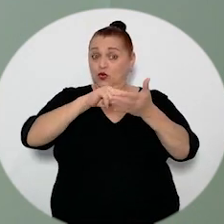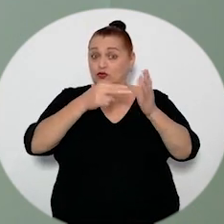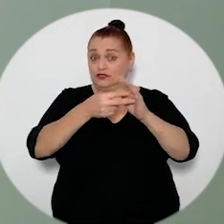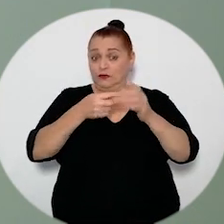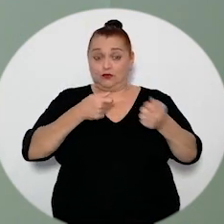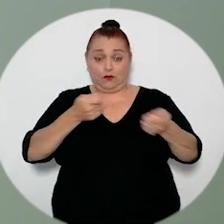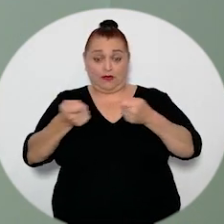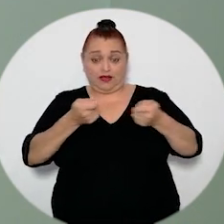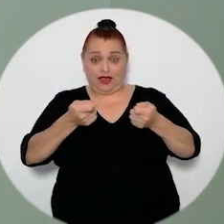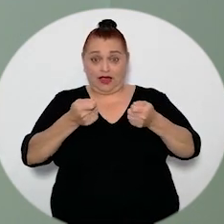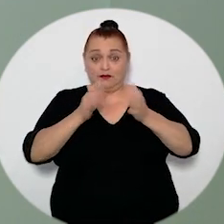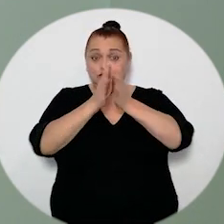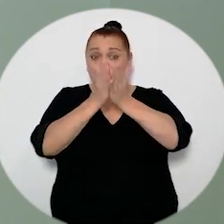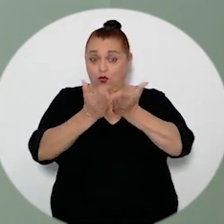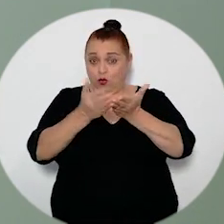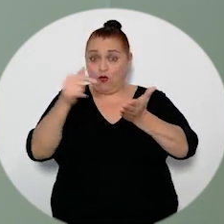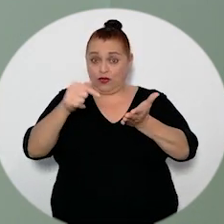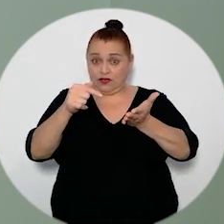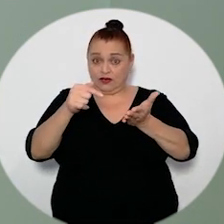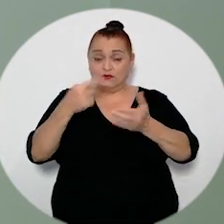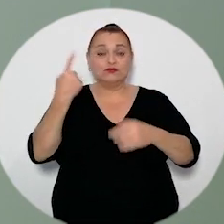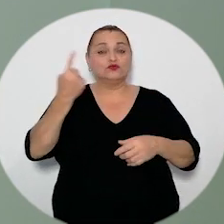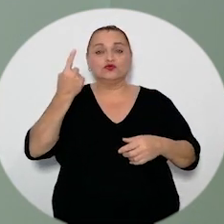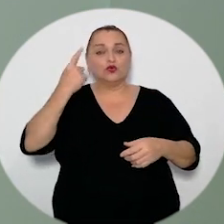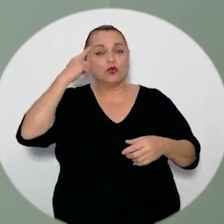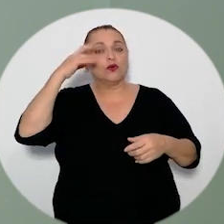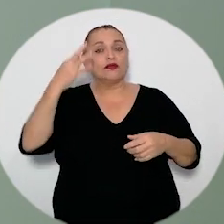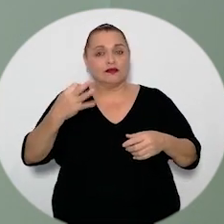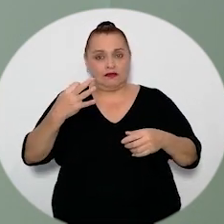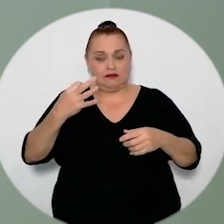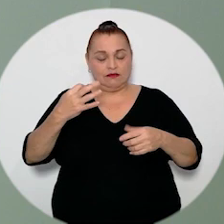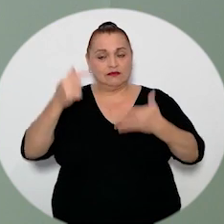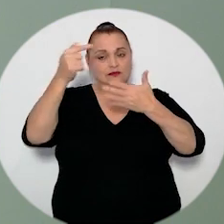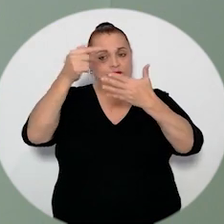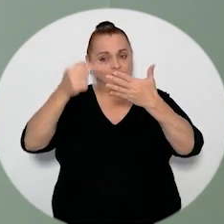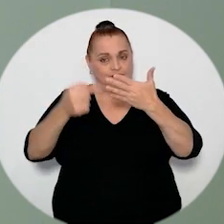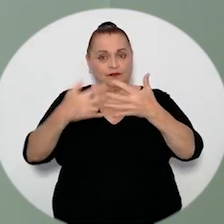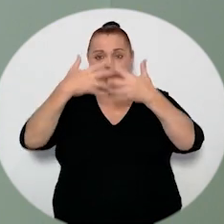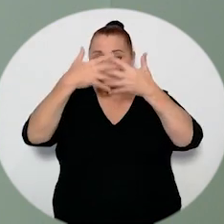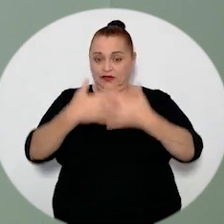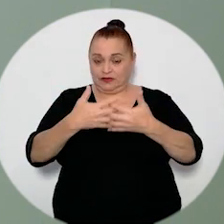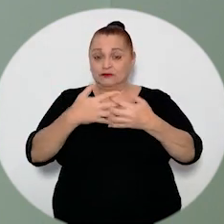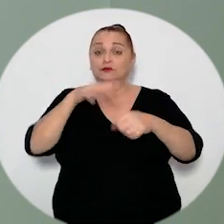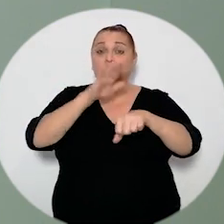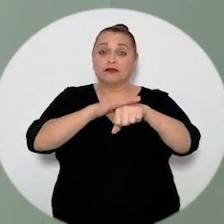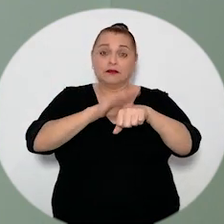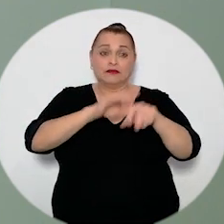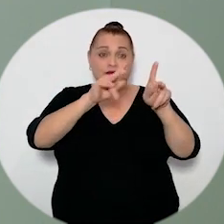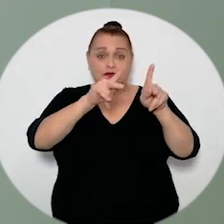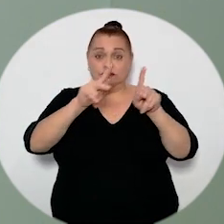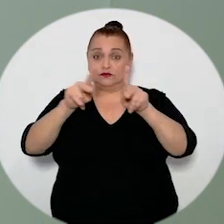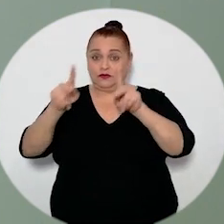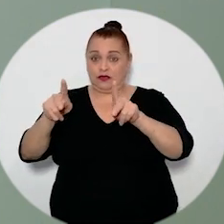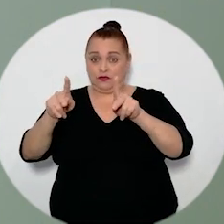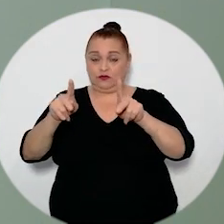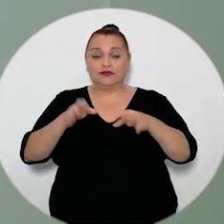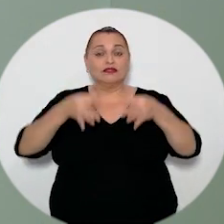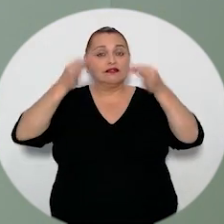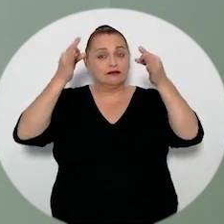ese concepto que manejamos en este cuaderno, solo consideraremos como tales los mecanismos que le permiten a la